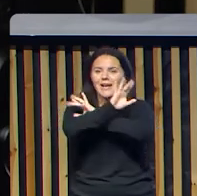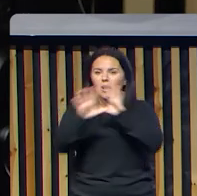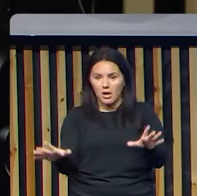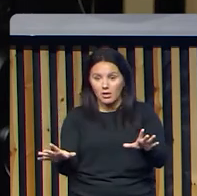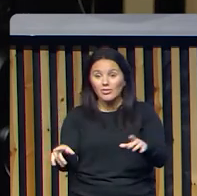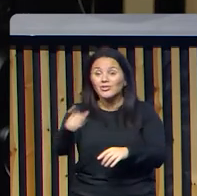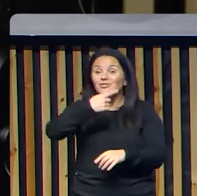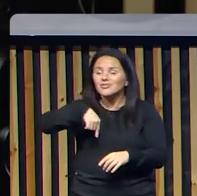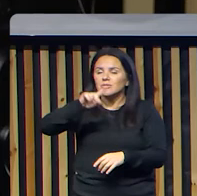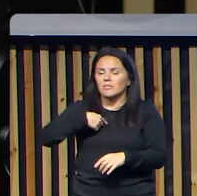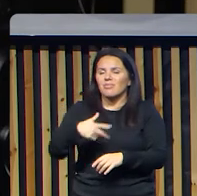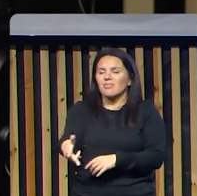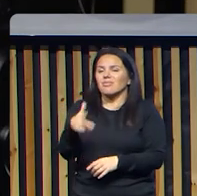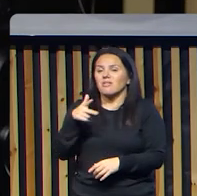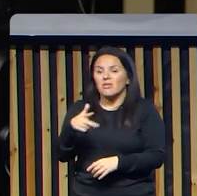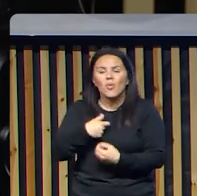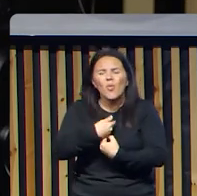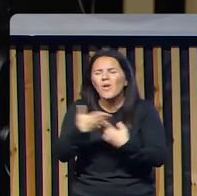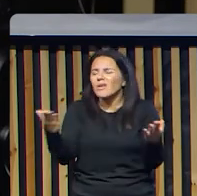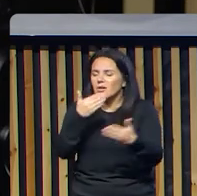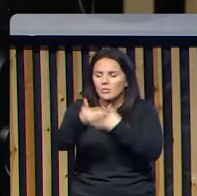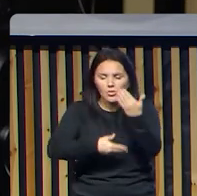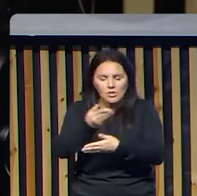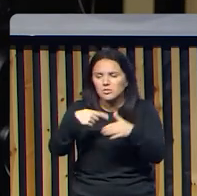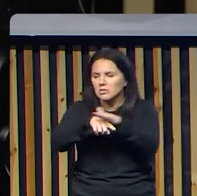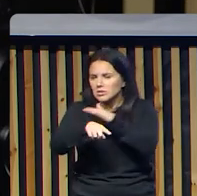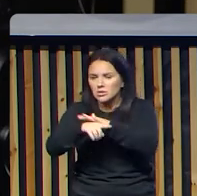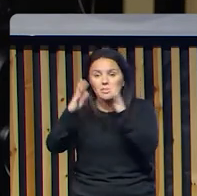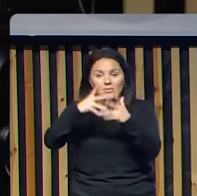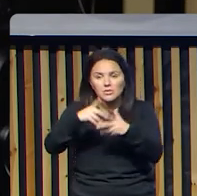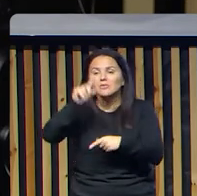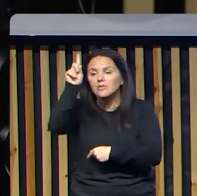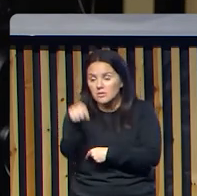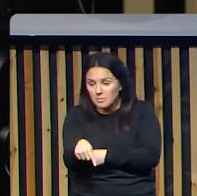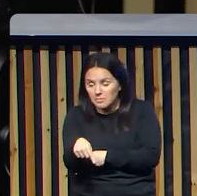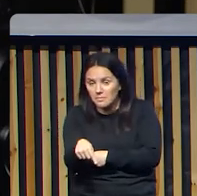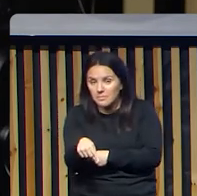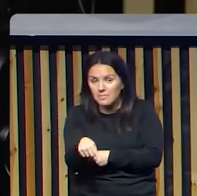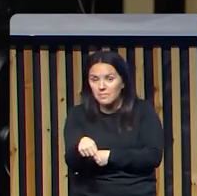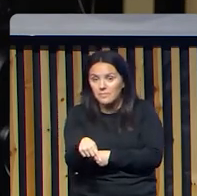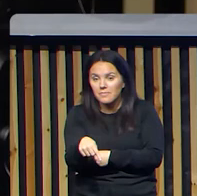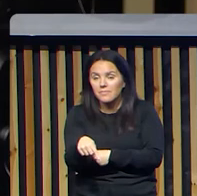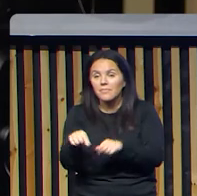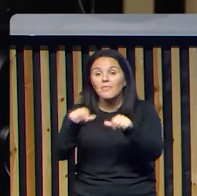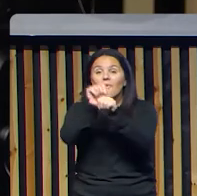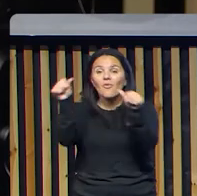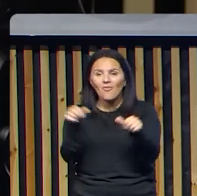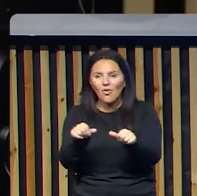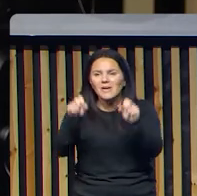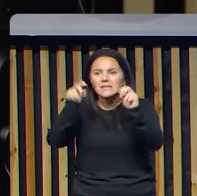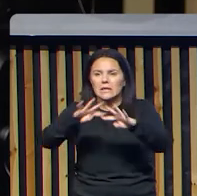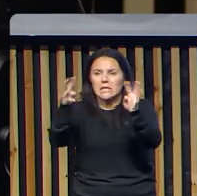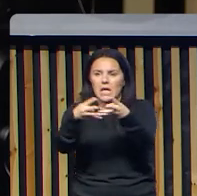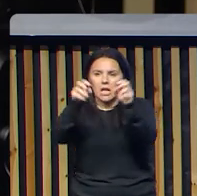reclamamos nuestro derecho a realizar cualquier procedimiento y trámite administrativo también de forma no digital